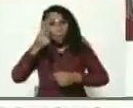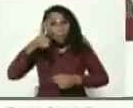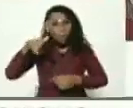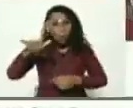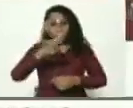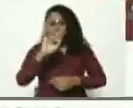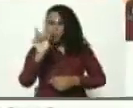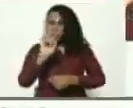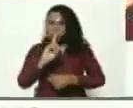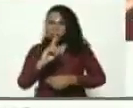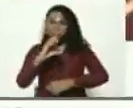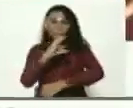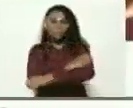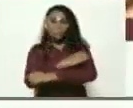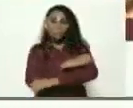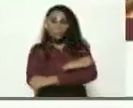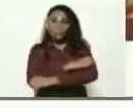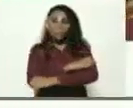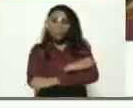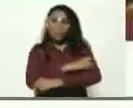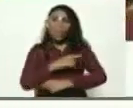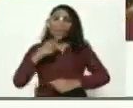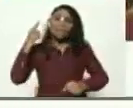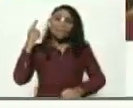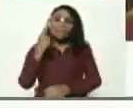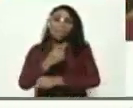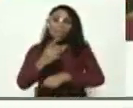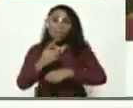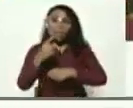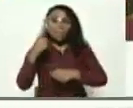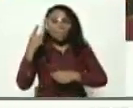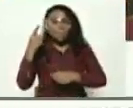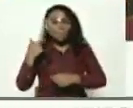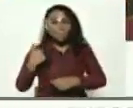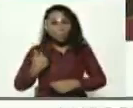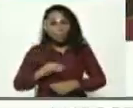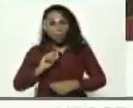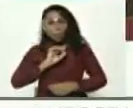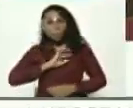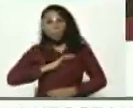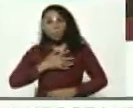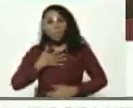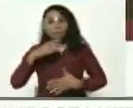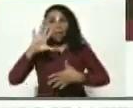y no la oligarquía es quien debe tener el poder en la América.